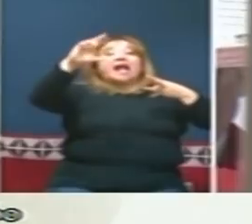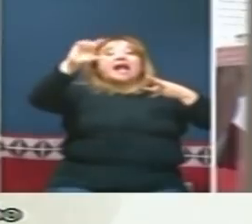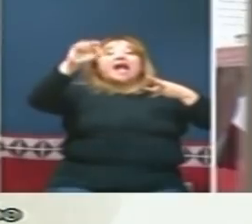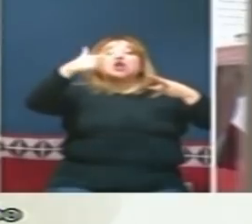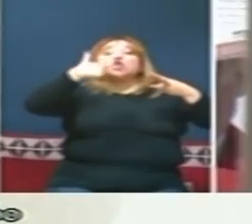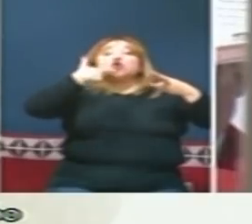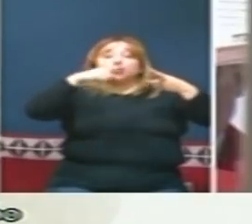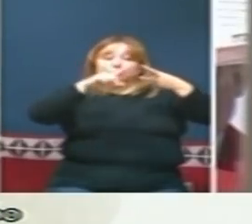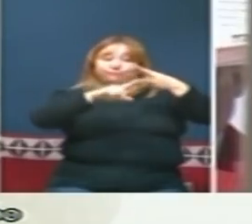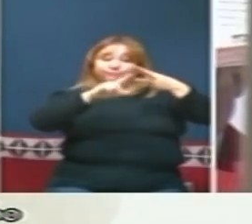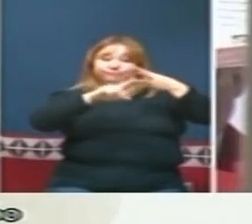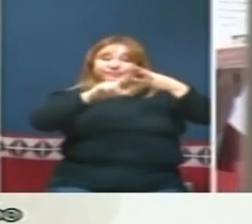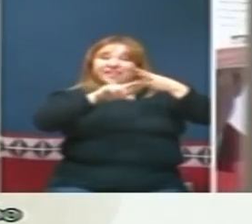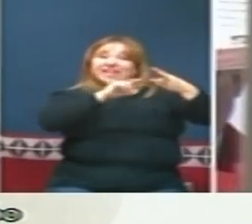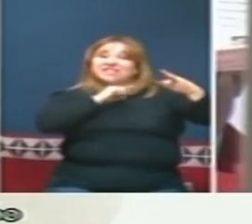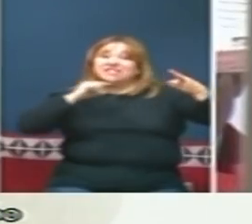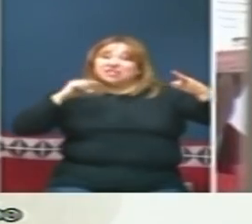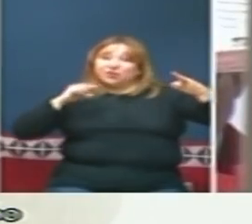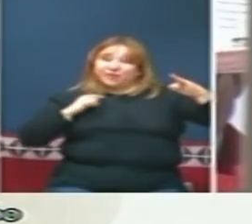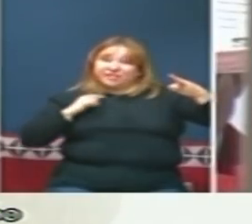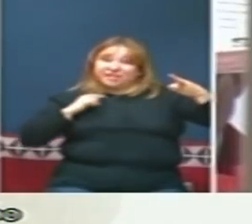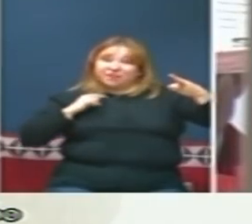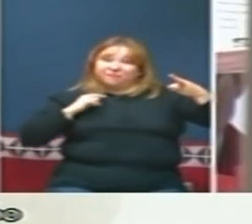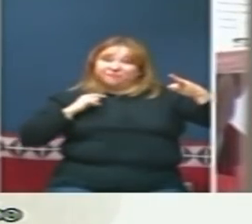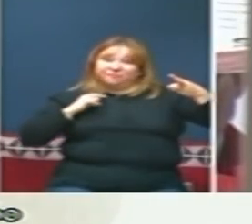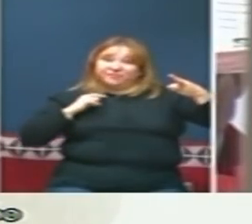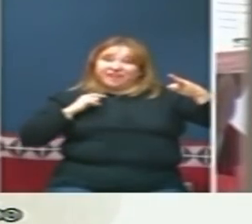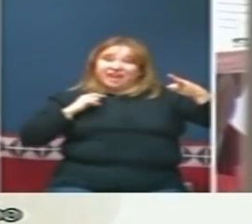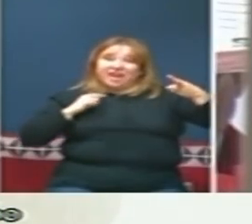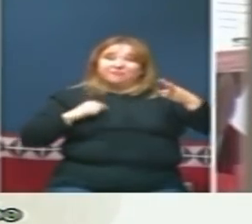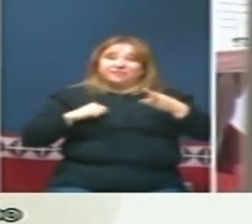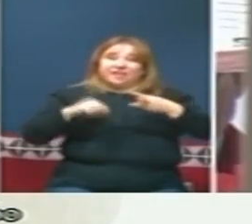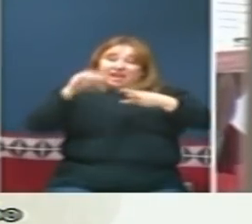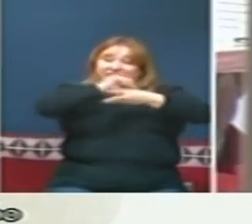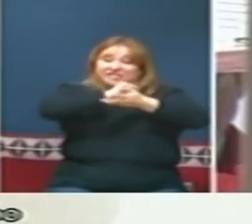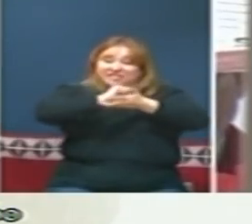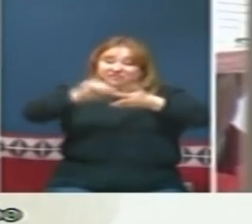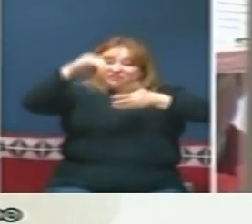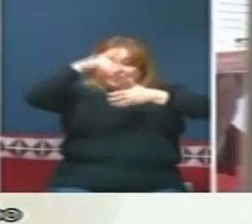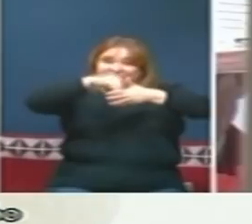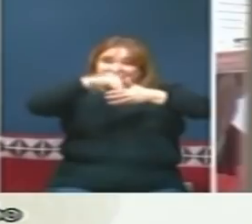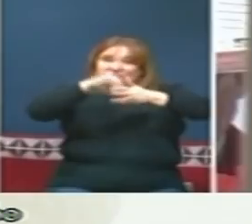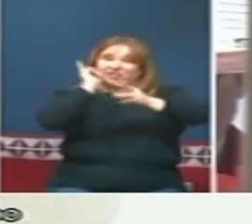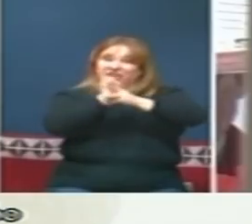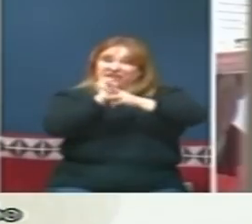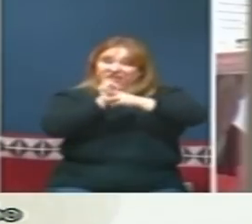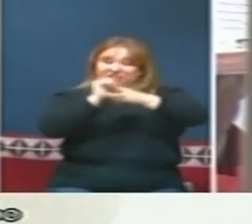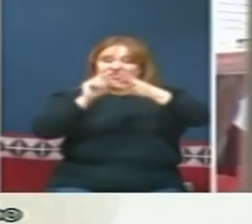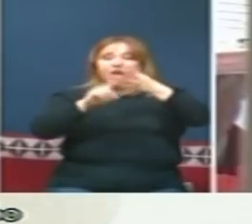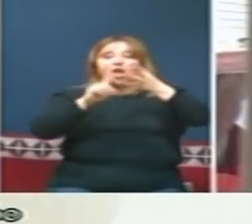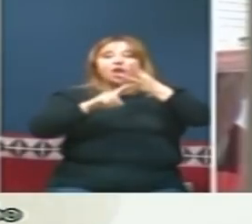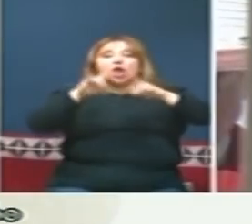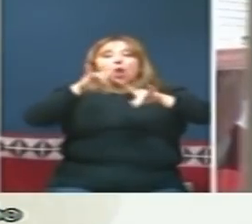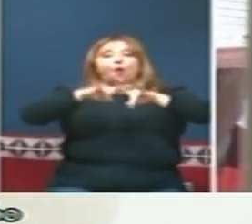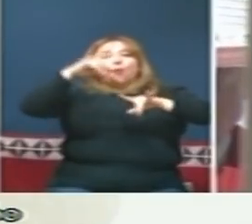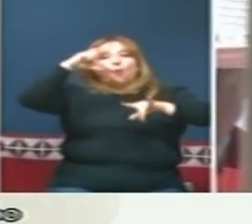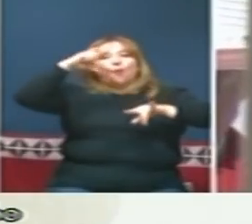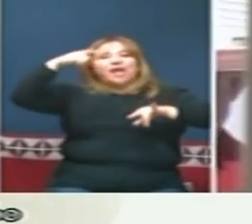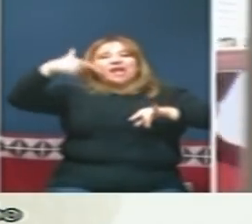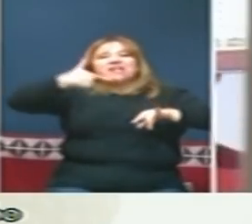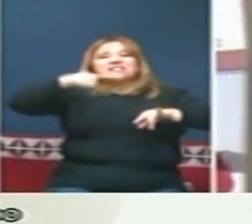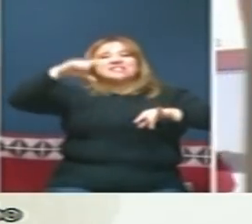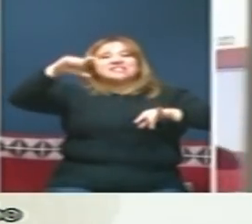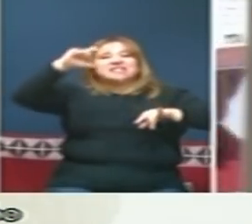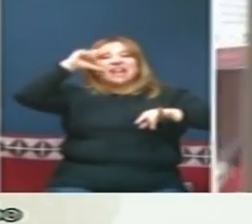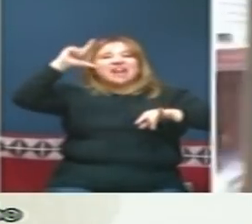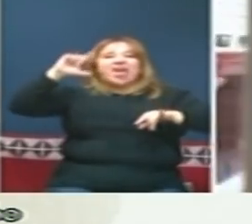Murias, sacerdote profeso de la Orden de Frailes Menores Conventuales, y Wenceslao Pedernera, padre